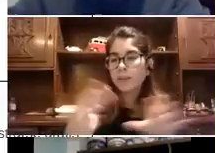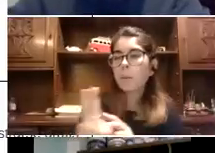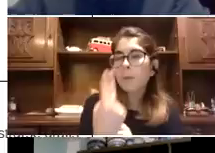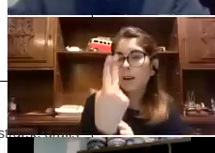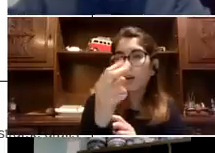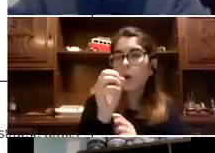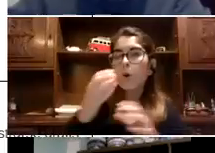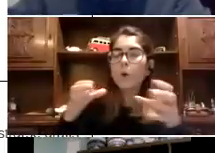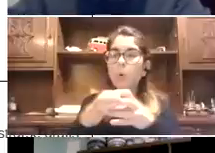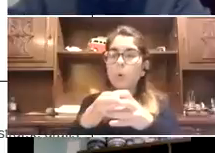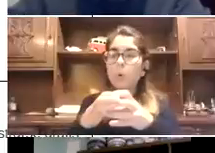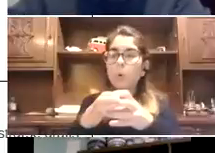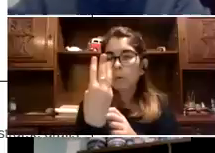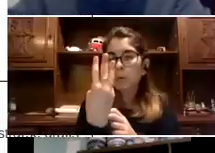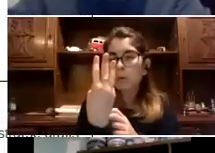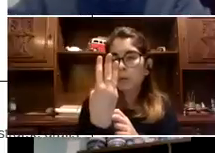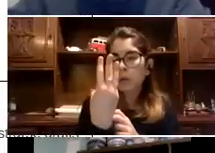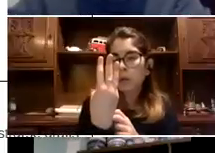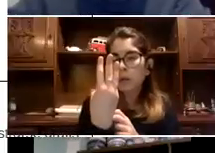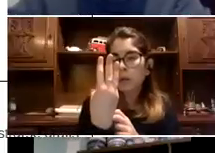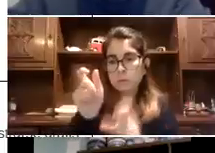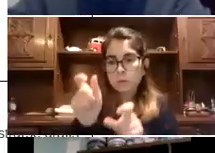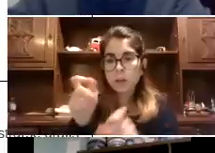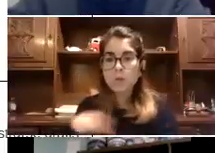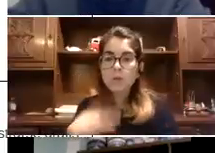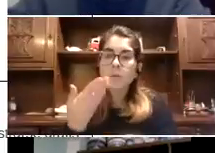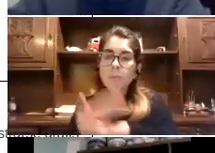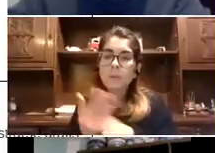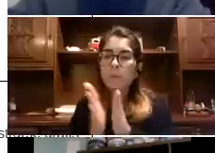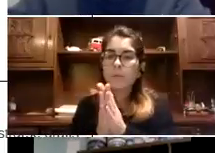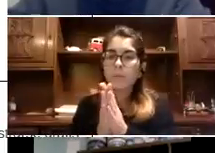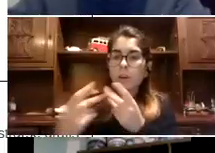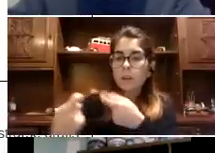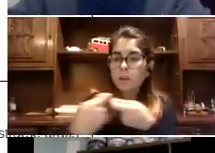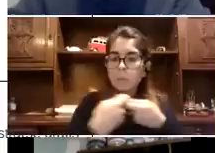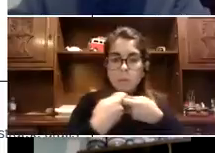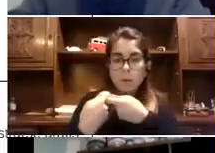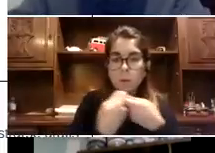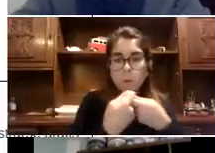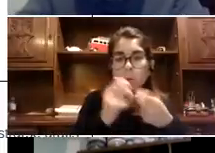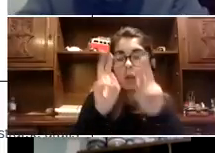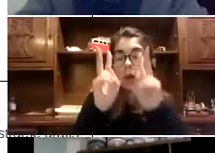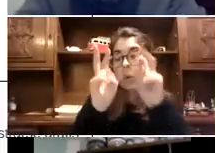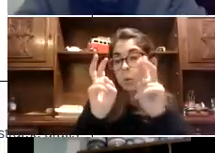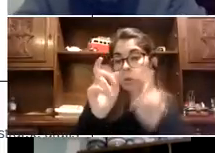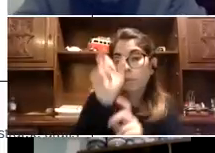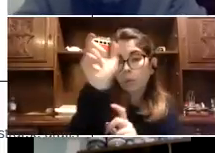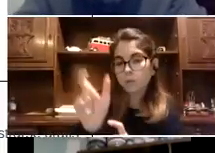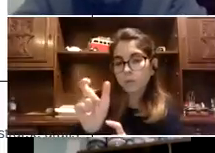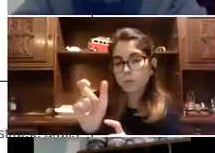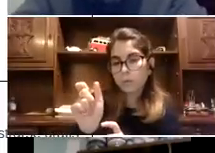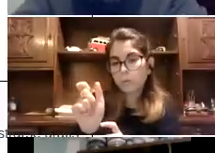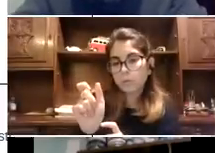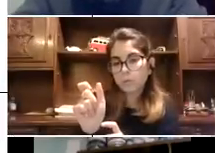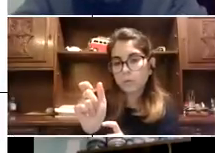tres personas, donde nuevamente les voy a pedir que discutan en torno a algunos de estos conceptos. Tampoco vamos a hacer un ejercicio de